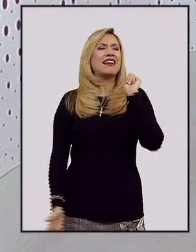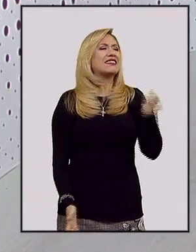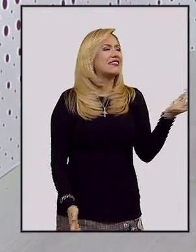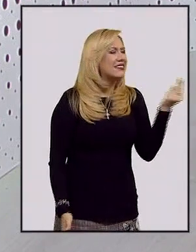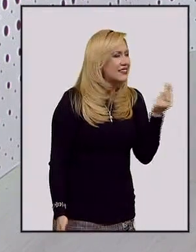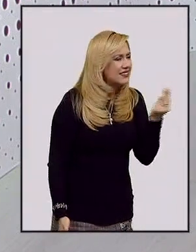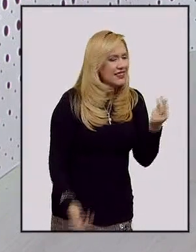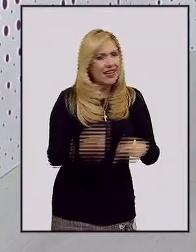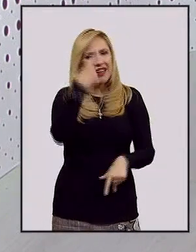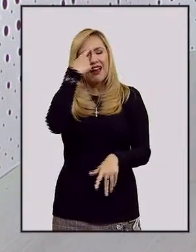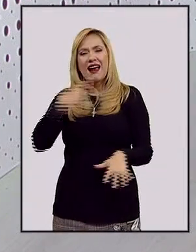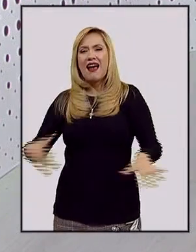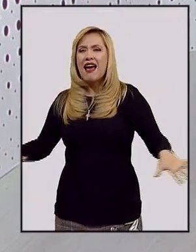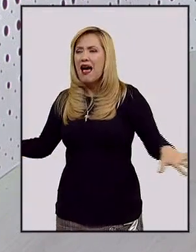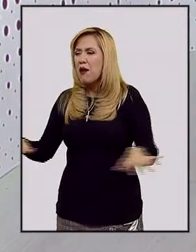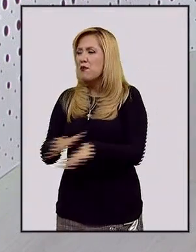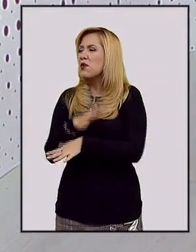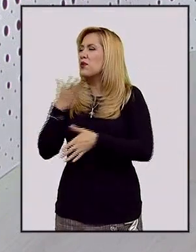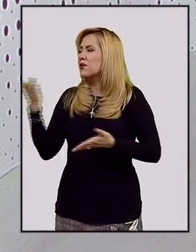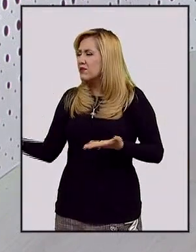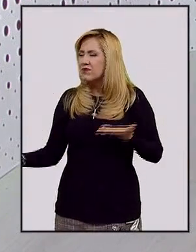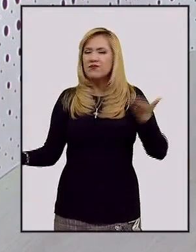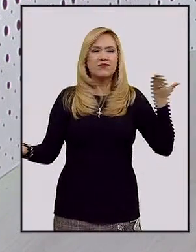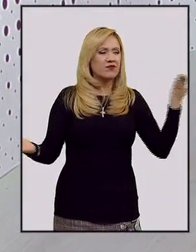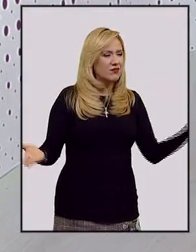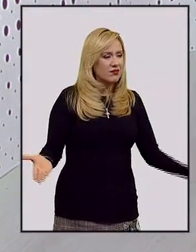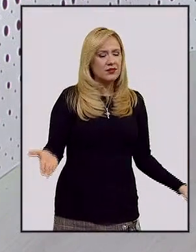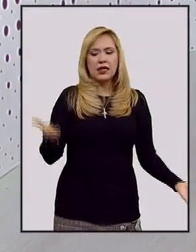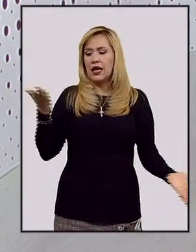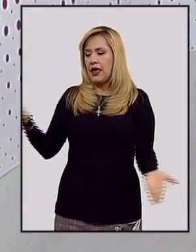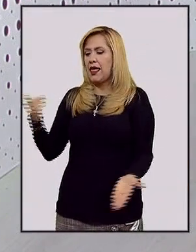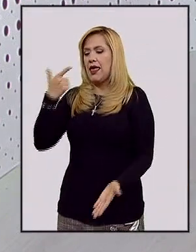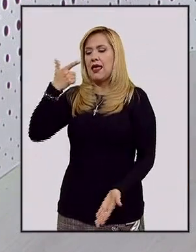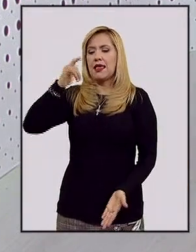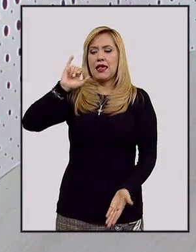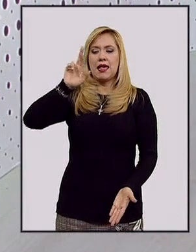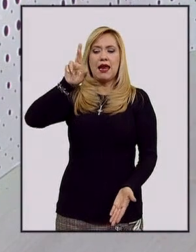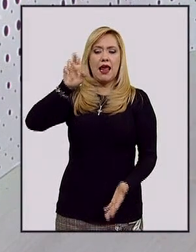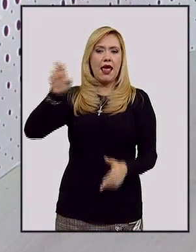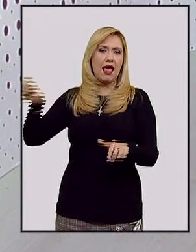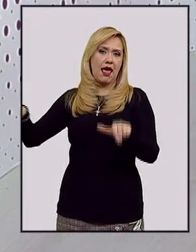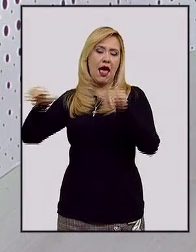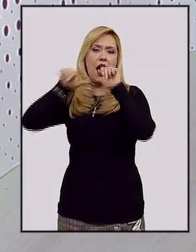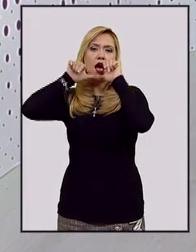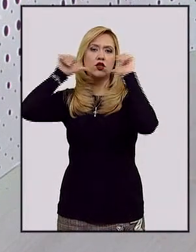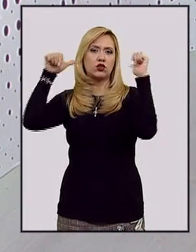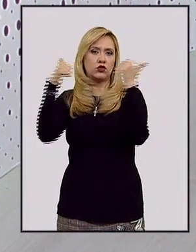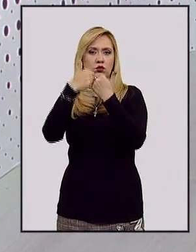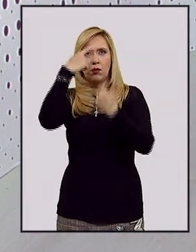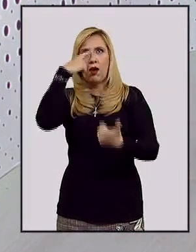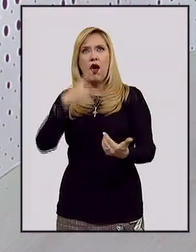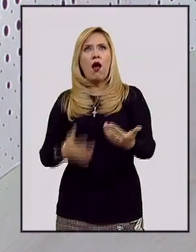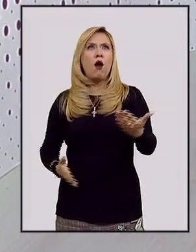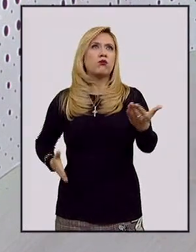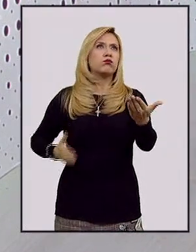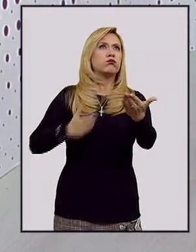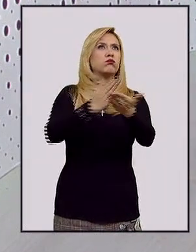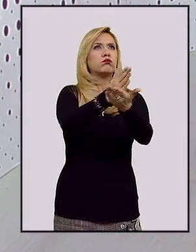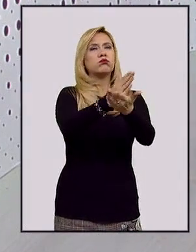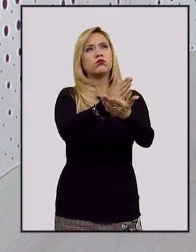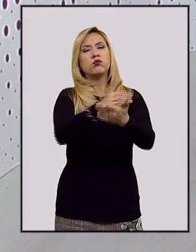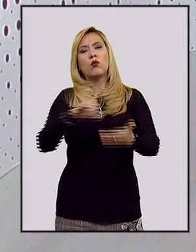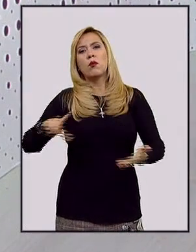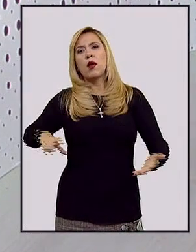cambiar, digamos. Ustedes desde Gire, digamos, en el área que tú coordinas de políticas públicas,